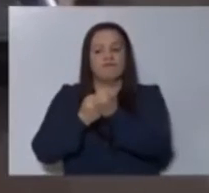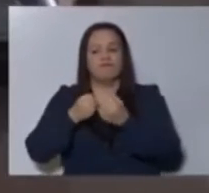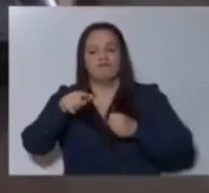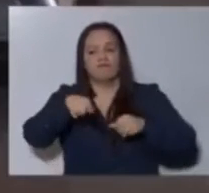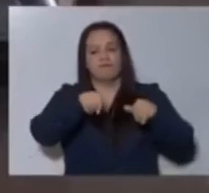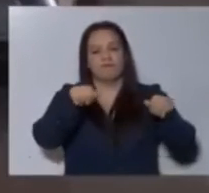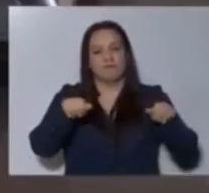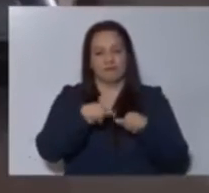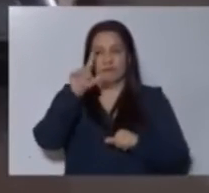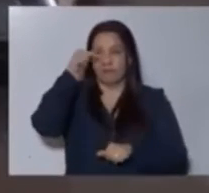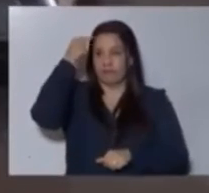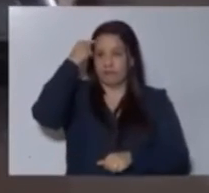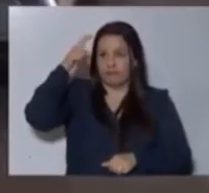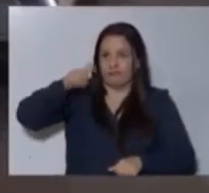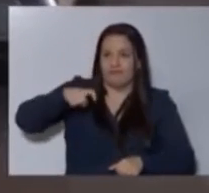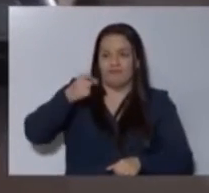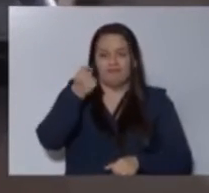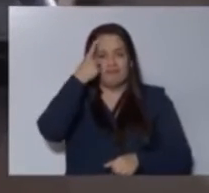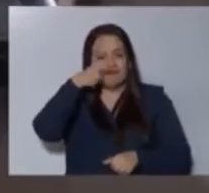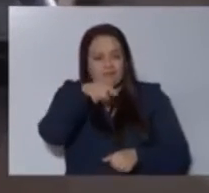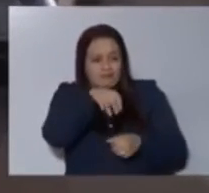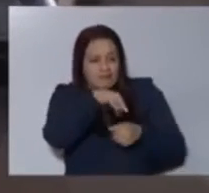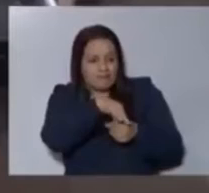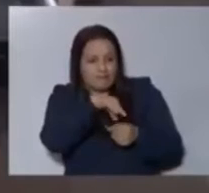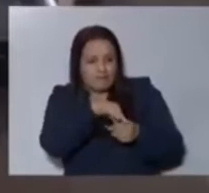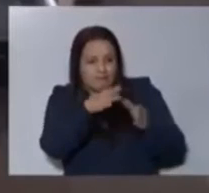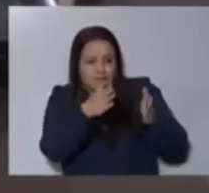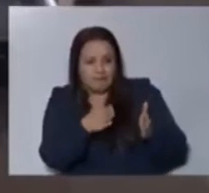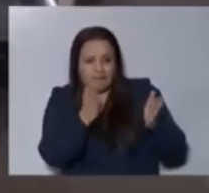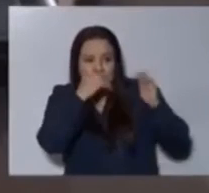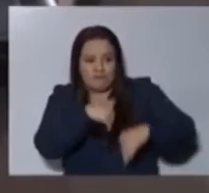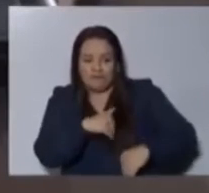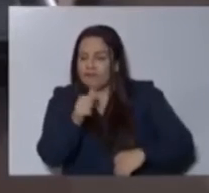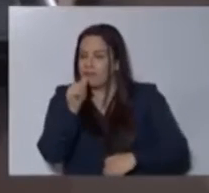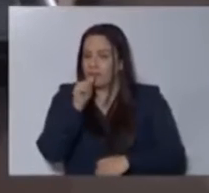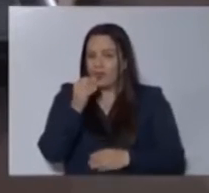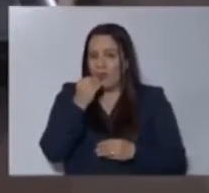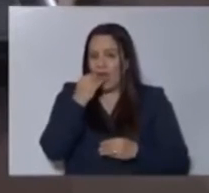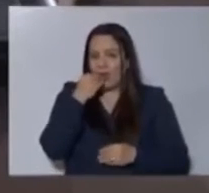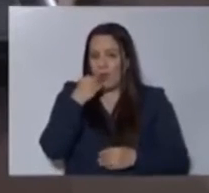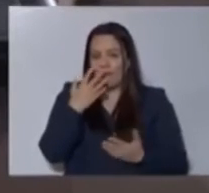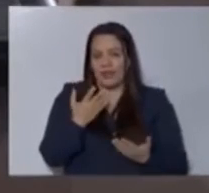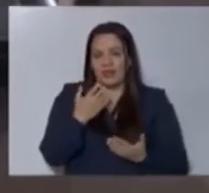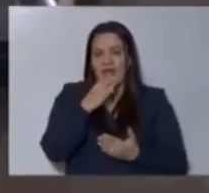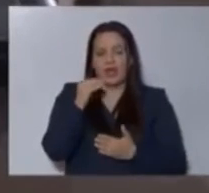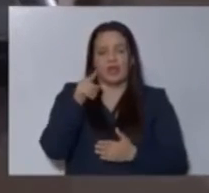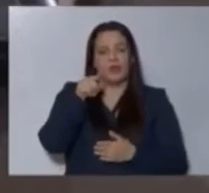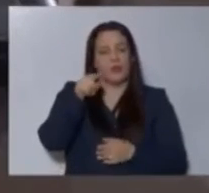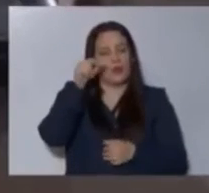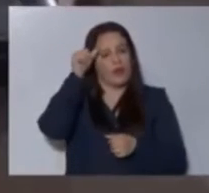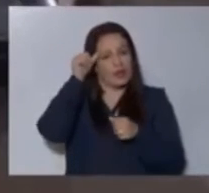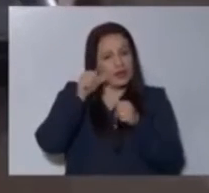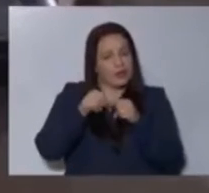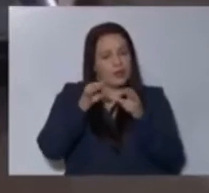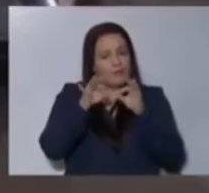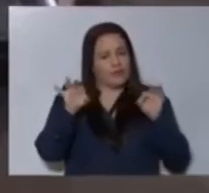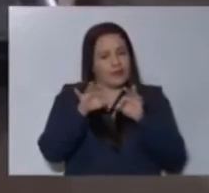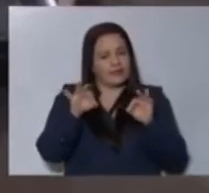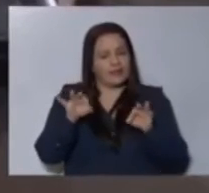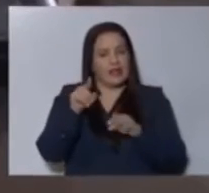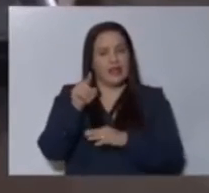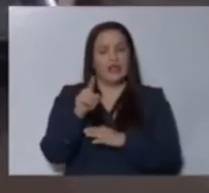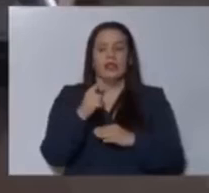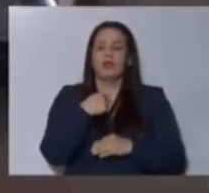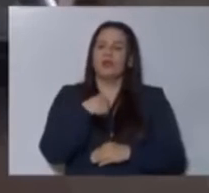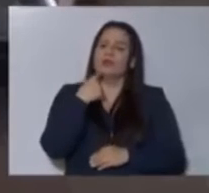gobierno debe entender que sin agricultores no hay comida. No aclaró aquella frase: yo le dije a la caja